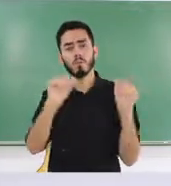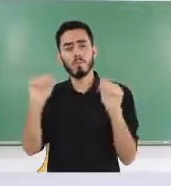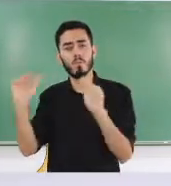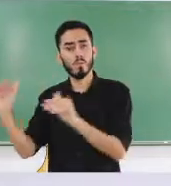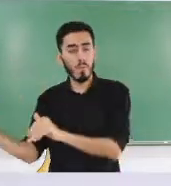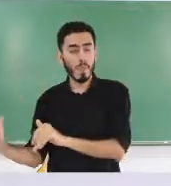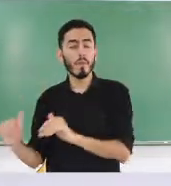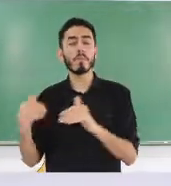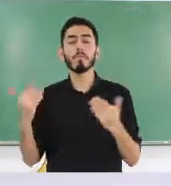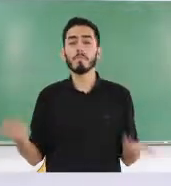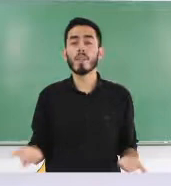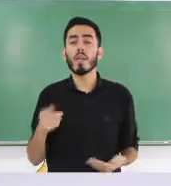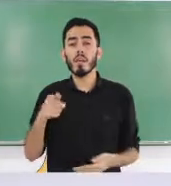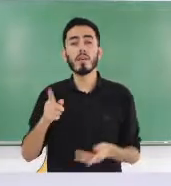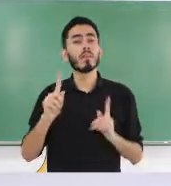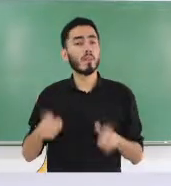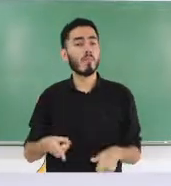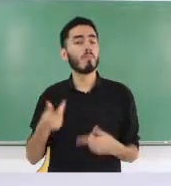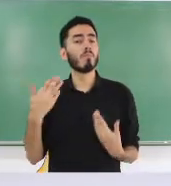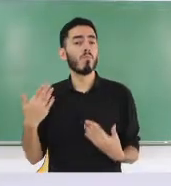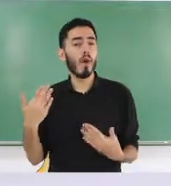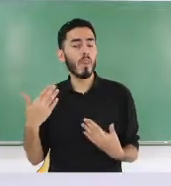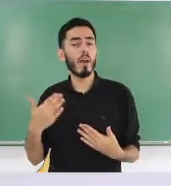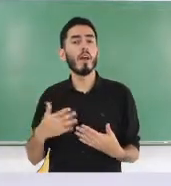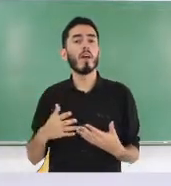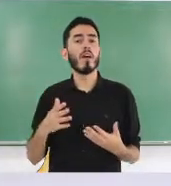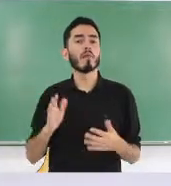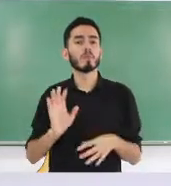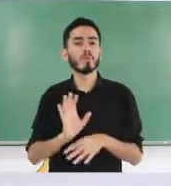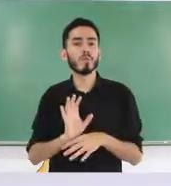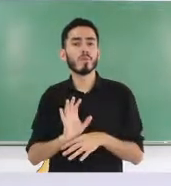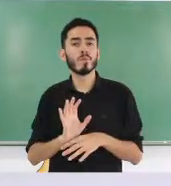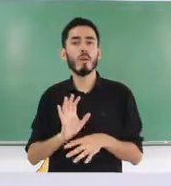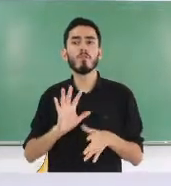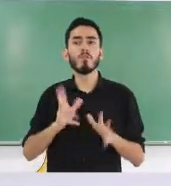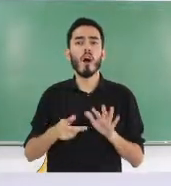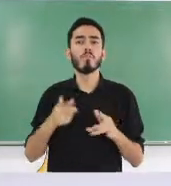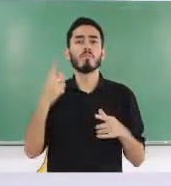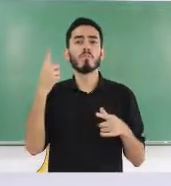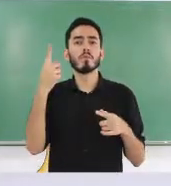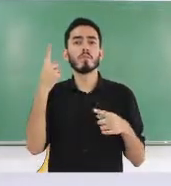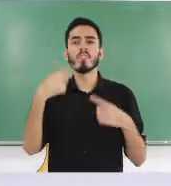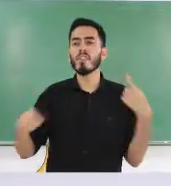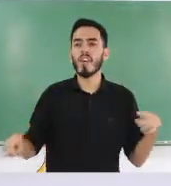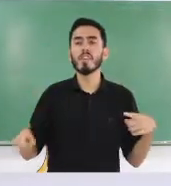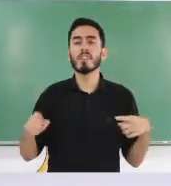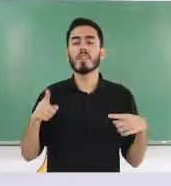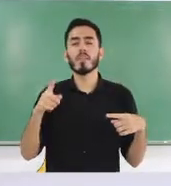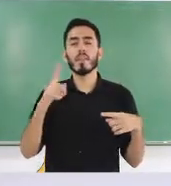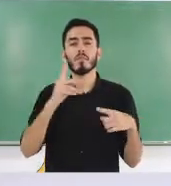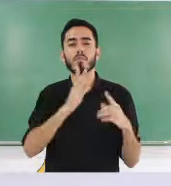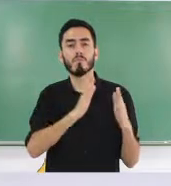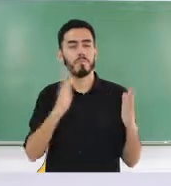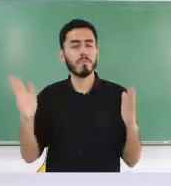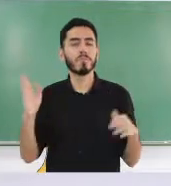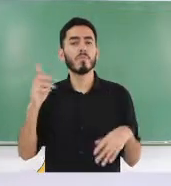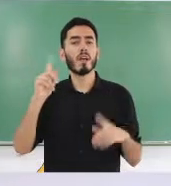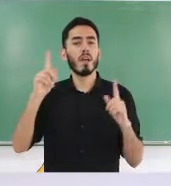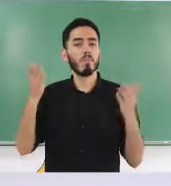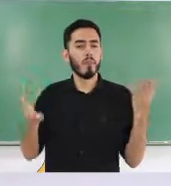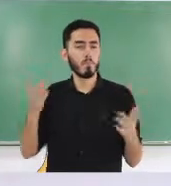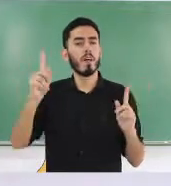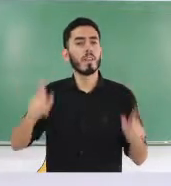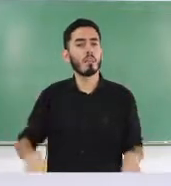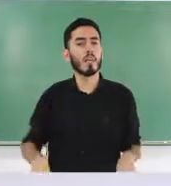ellos y con los cuales también podemos formar, ¿sí? Diferentes proporciones, haciendo también las